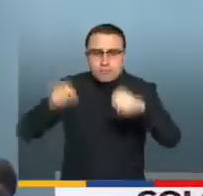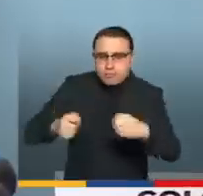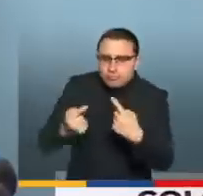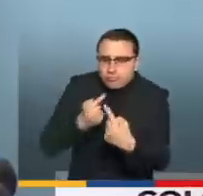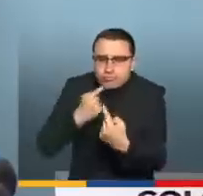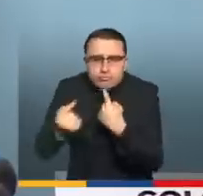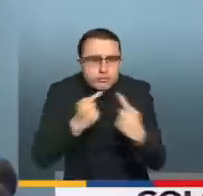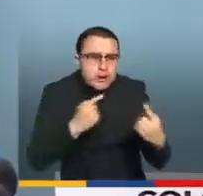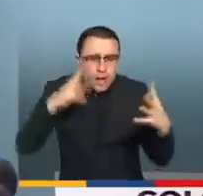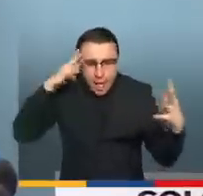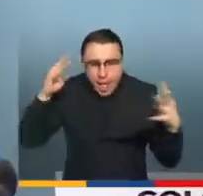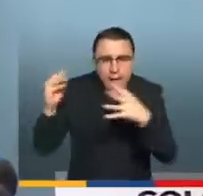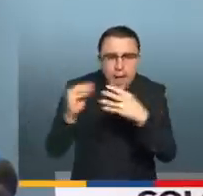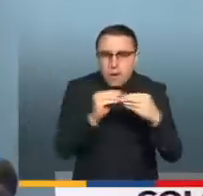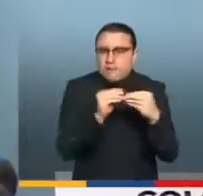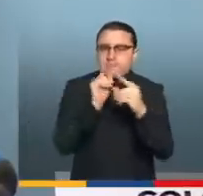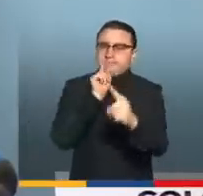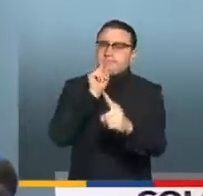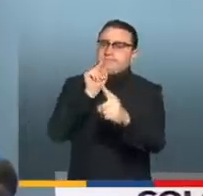una mejor democracia.